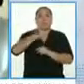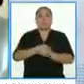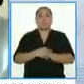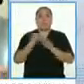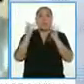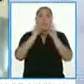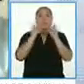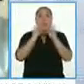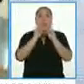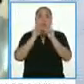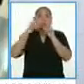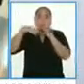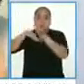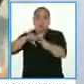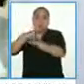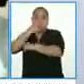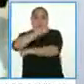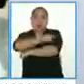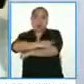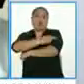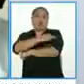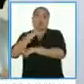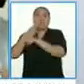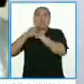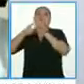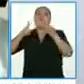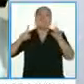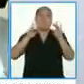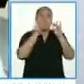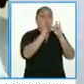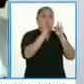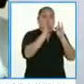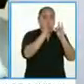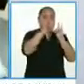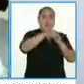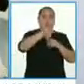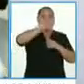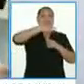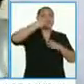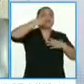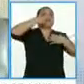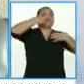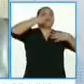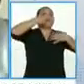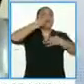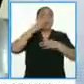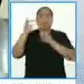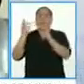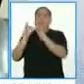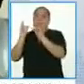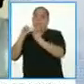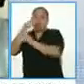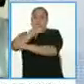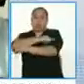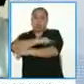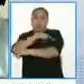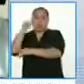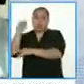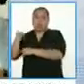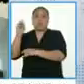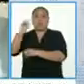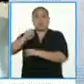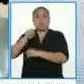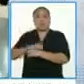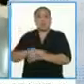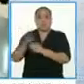las camas de hospitalización, que son diferentes a las camas UCI que requieren ventilador mecánico, las camas de hospitalización sí tienen un mayor